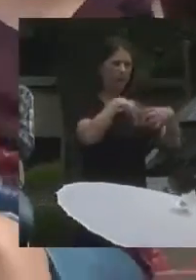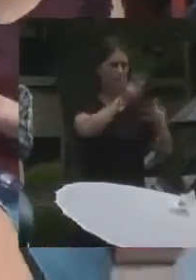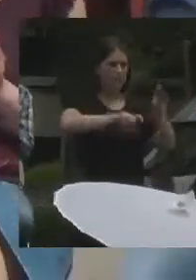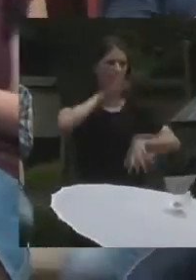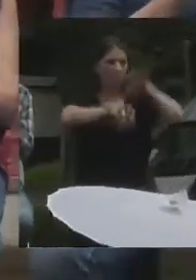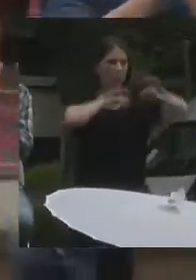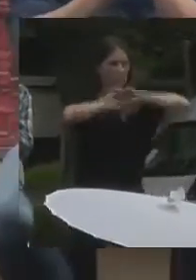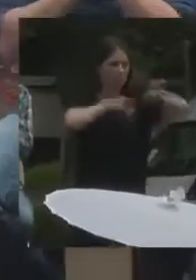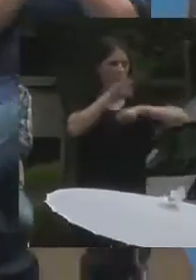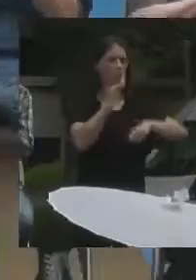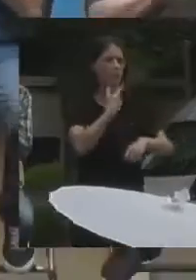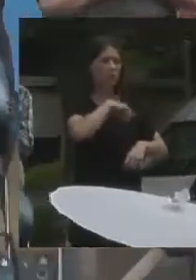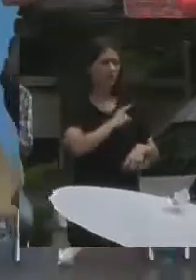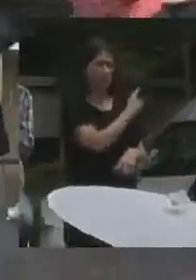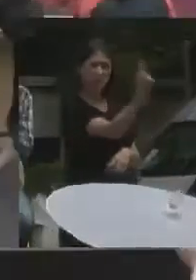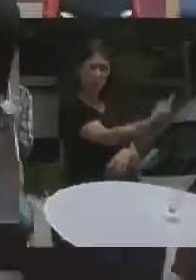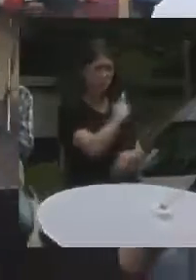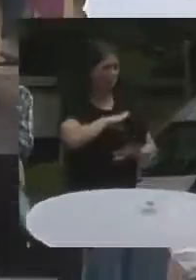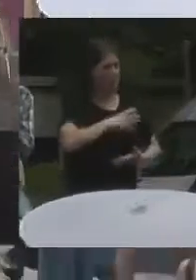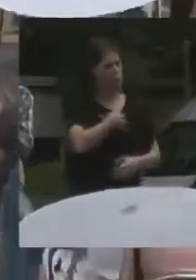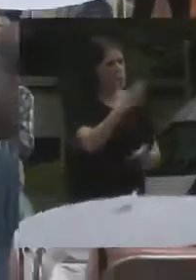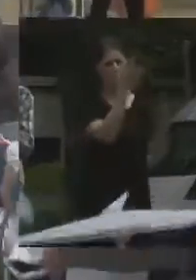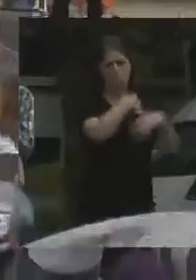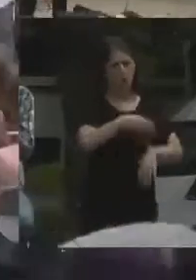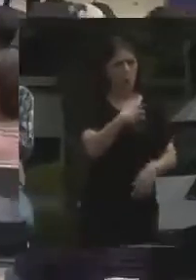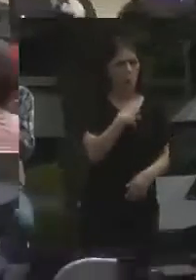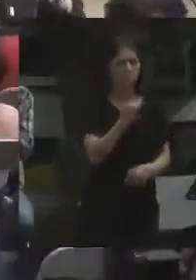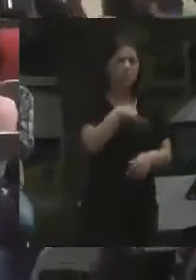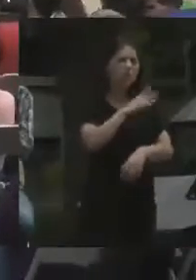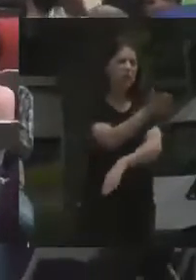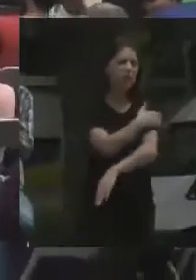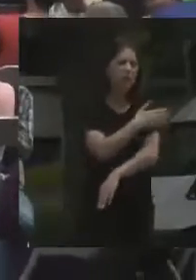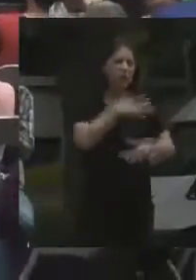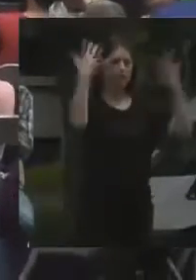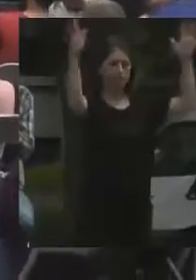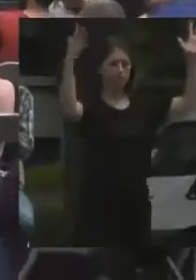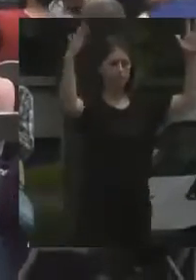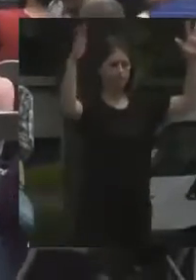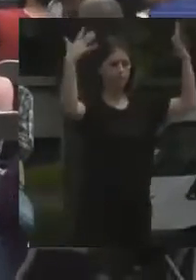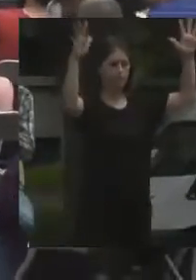se nos quedamos solos non vamos ser capaces. Necesitamos estar con vos e que non nos deixedes tosiños.